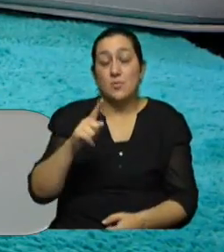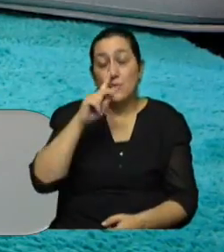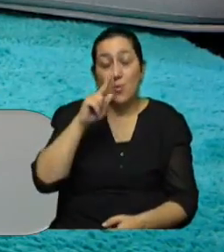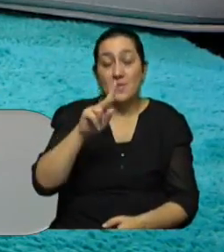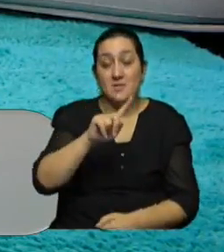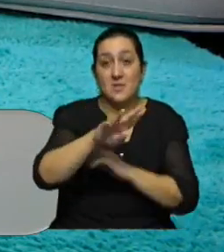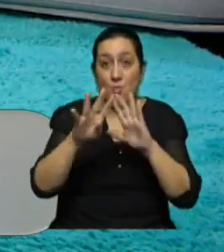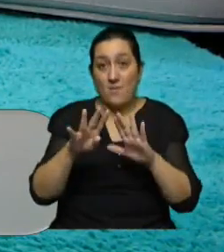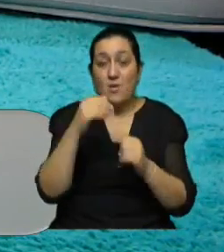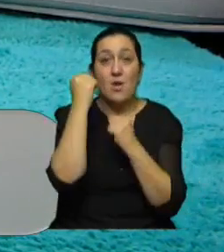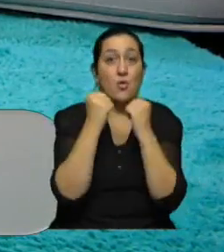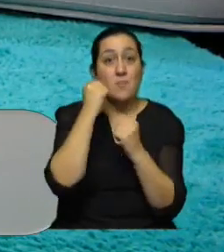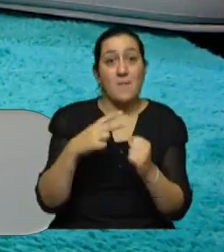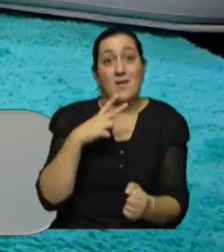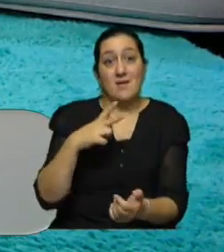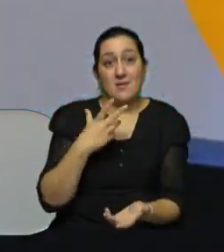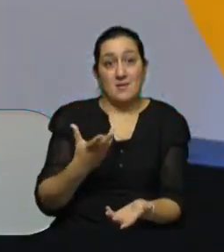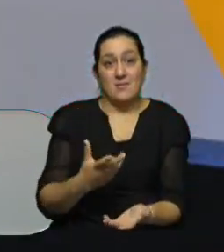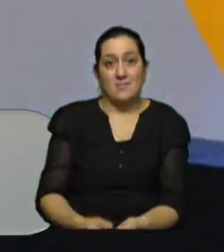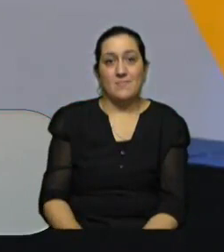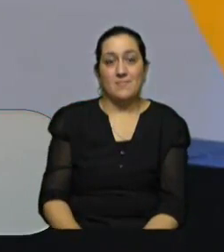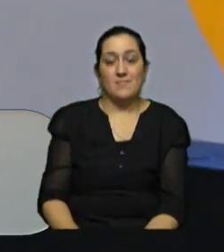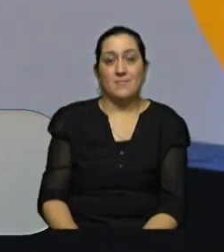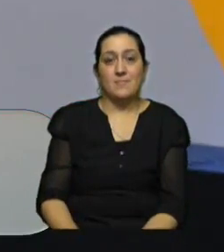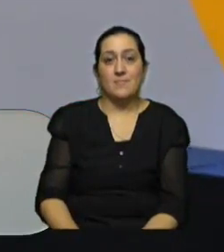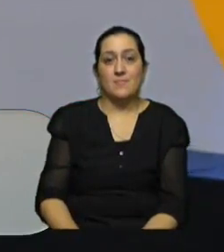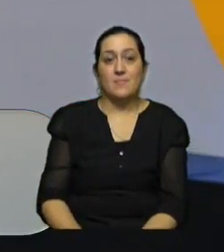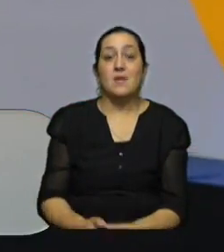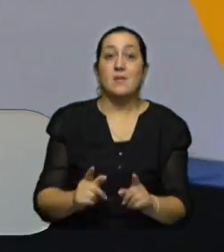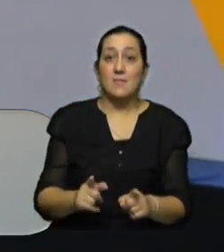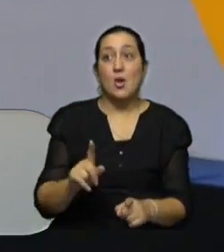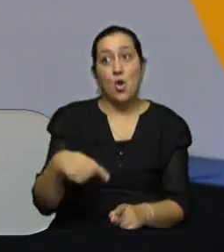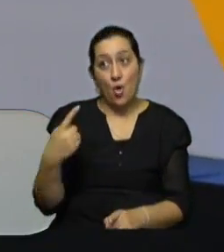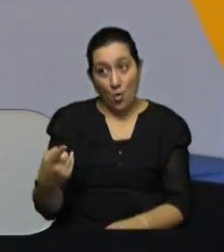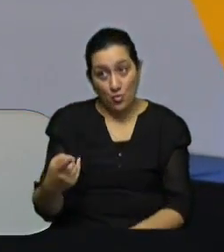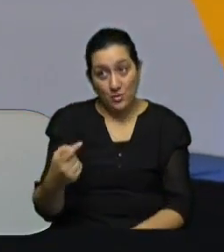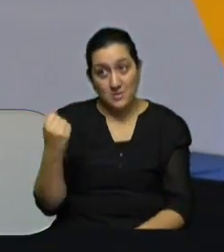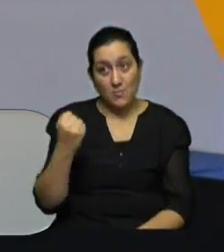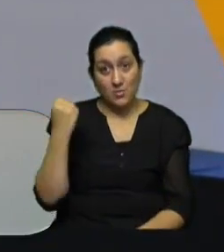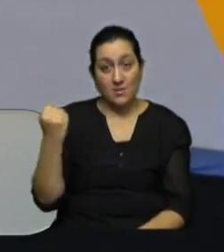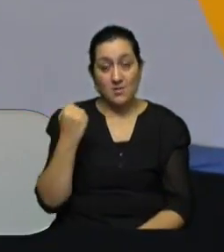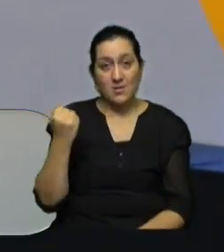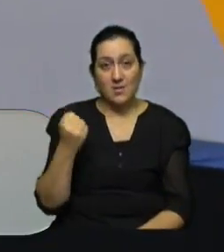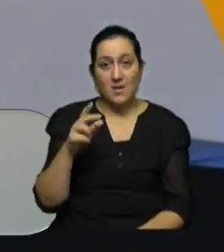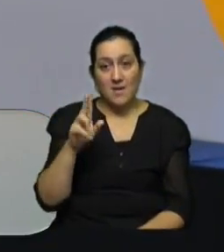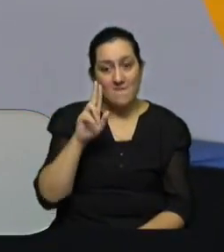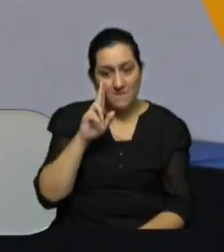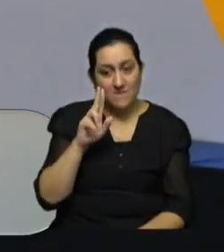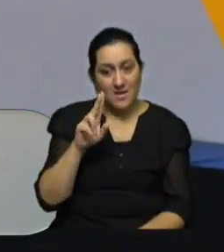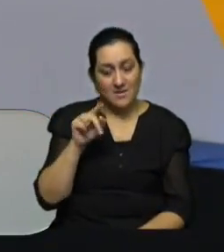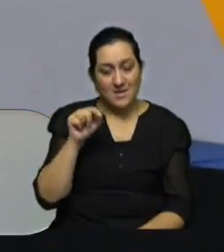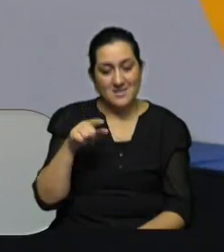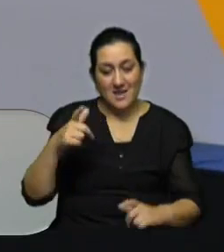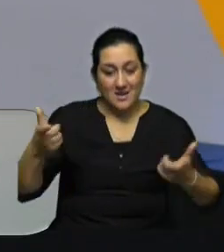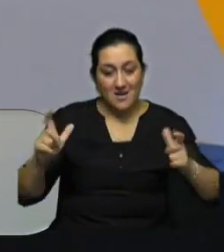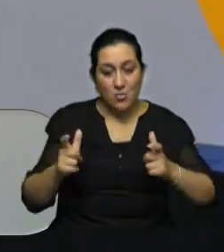más rica. Y creo que en la otra cara del medio vaso vacío, que me parece importante, es ver que esta reducción